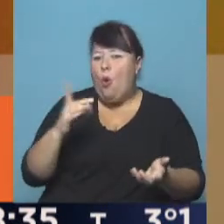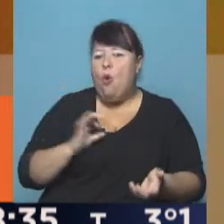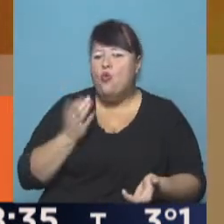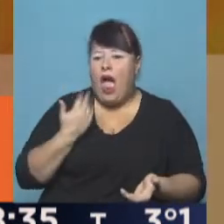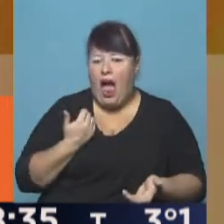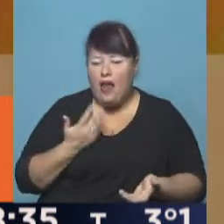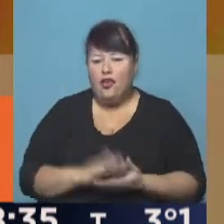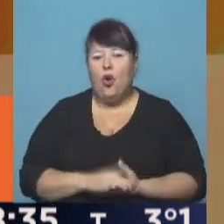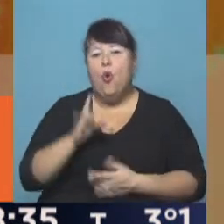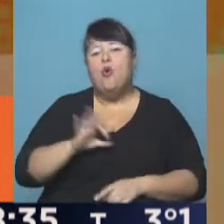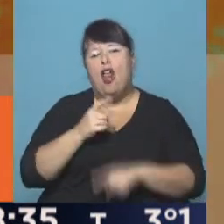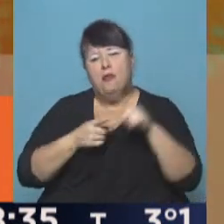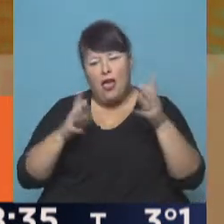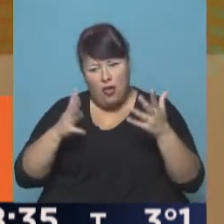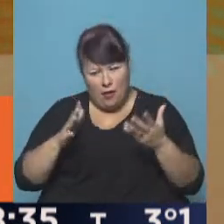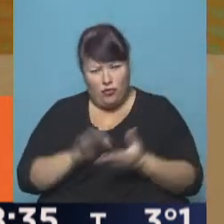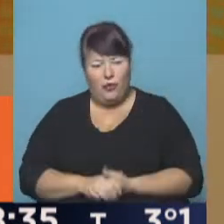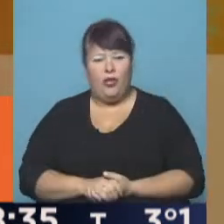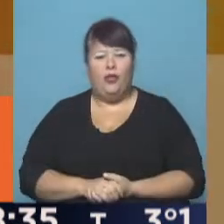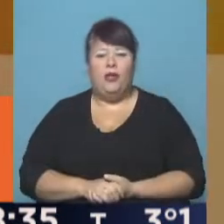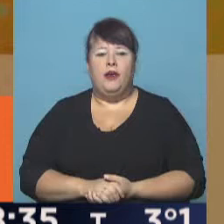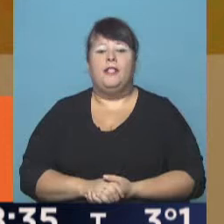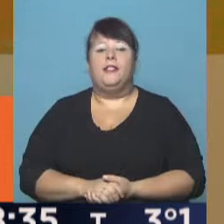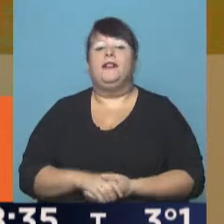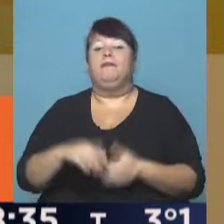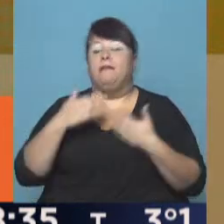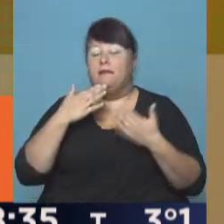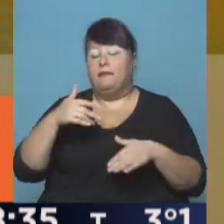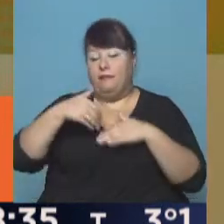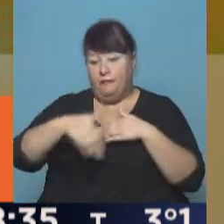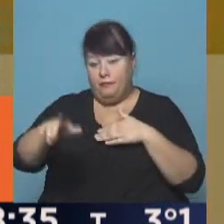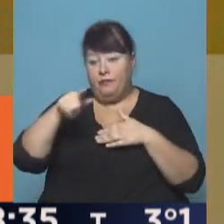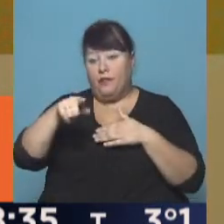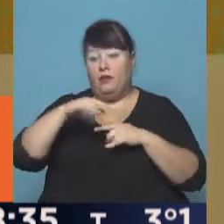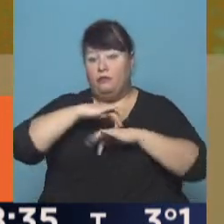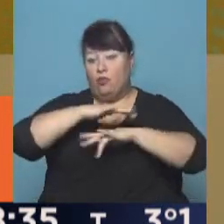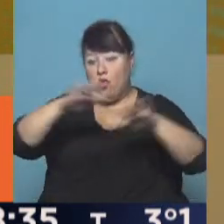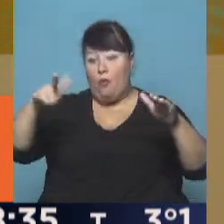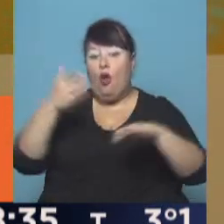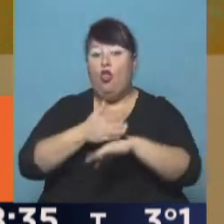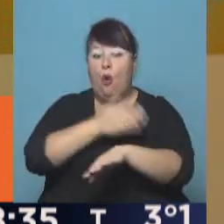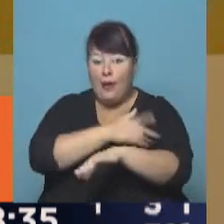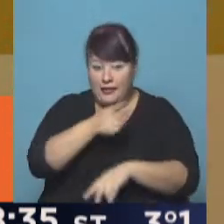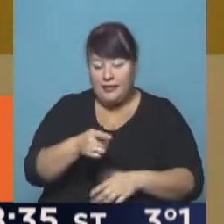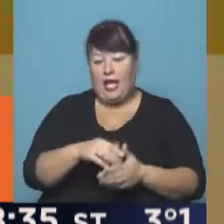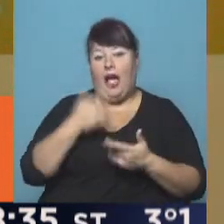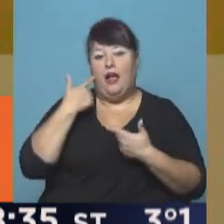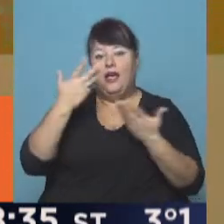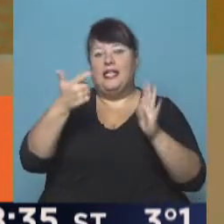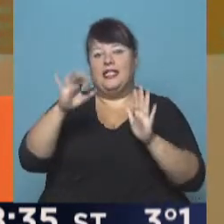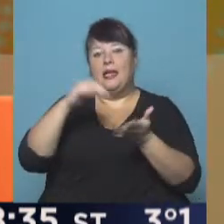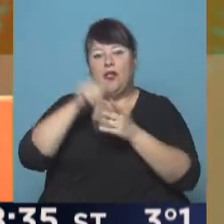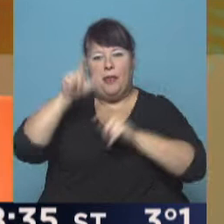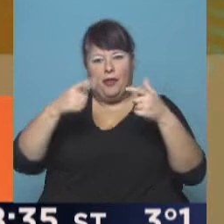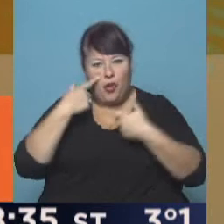y un año y medio más o menos a partir de la repercusión que tuvo el documental que llegó a 60 millones